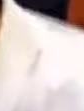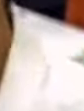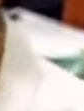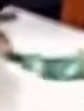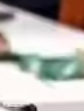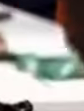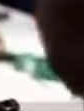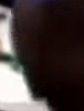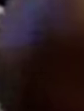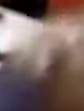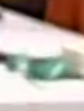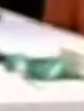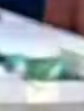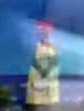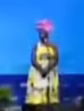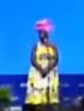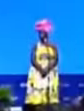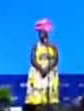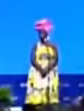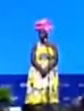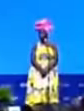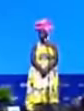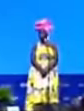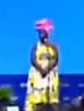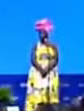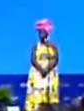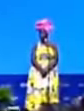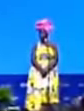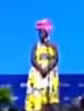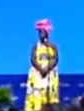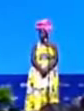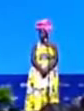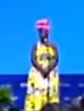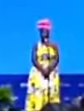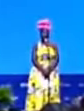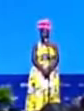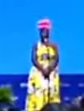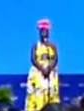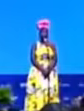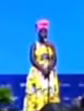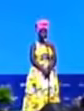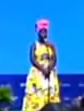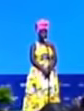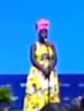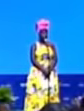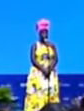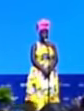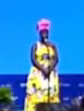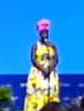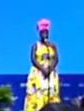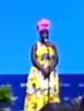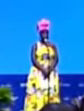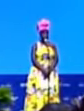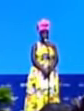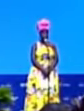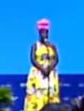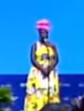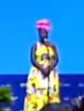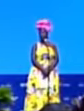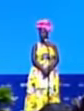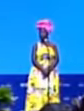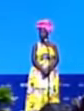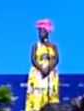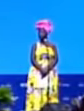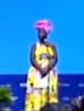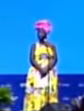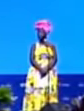de Ecología y Medio Ambiente de la China, que fue contundente, por lo menos en el discurso, con el compromiso de ese país. Y luego vino